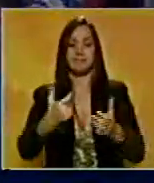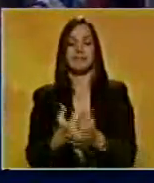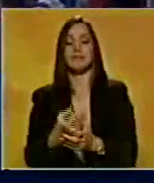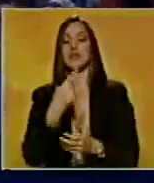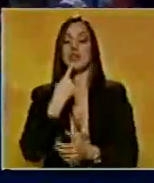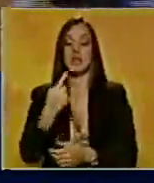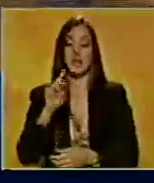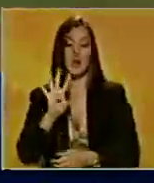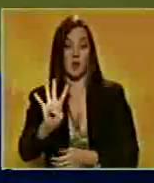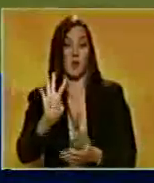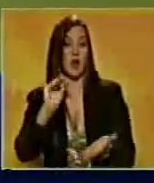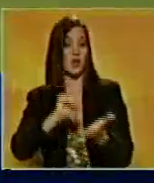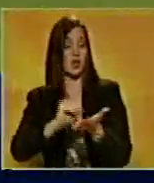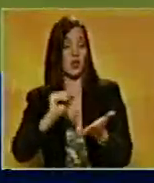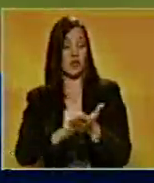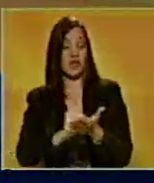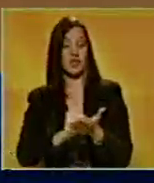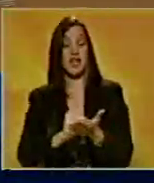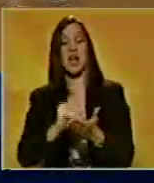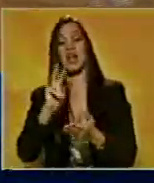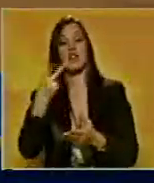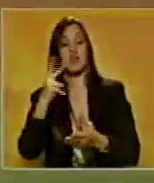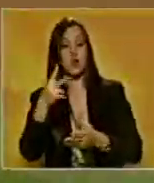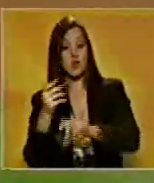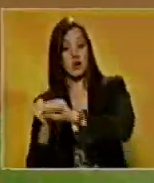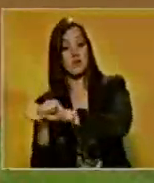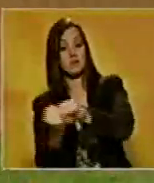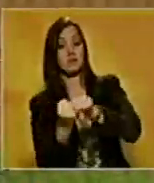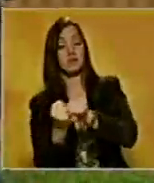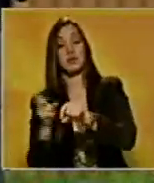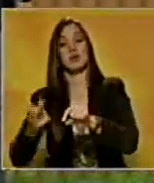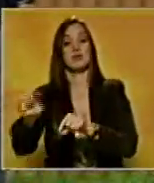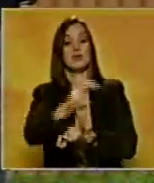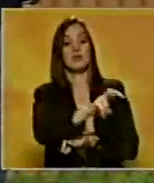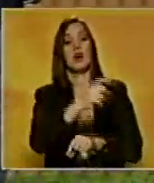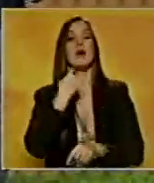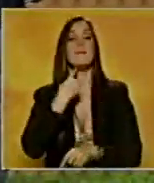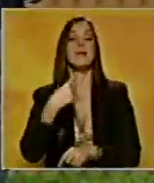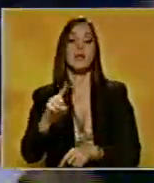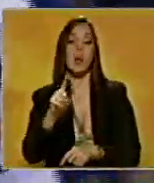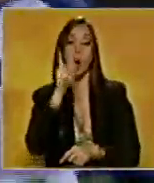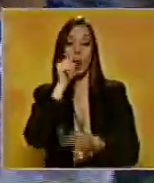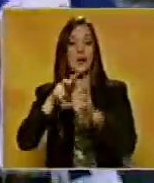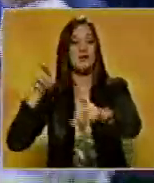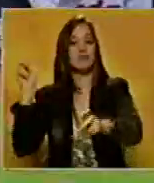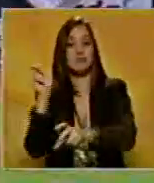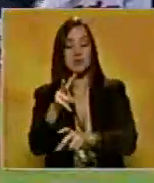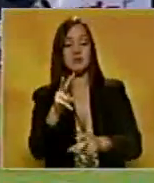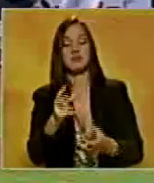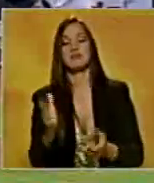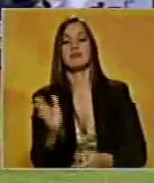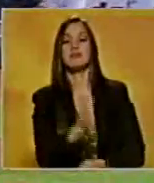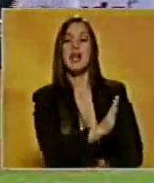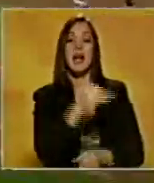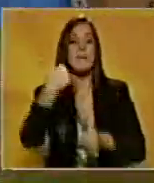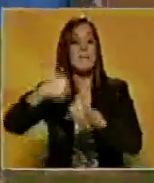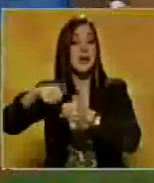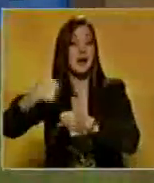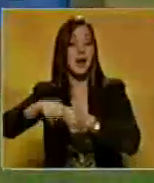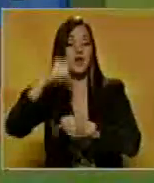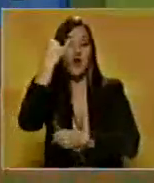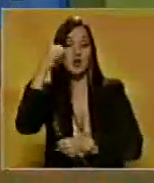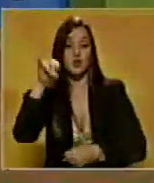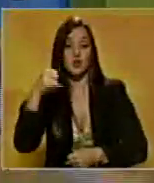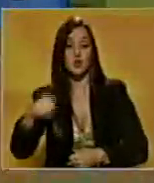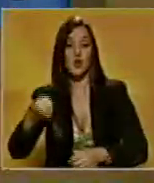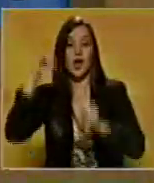irse de 4-2 con doble y dos remolcadas. Ganó Rafael Cova y perdió Joan Hernegrin. En Maracaibo, las Águilas del Zulia batieron a